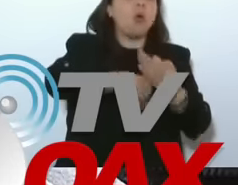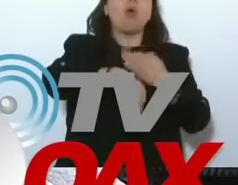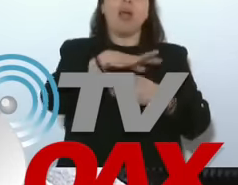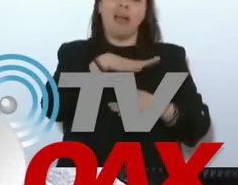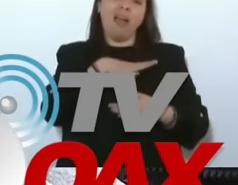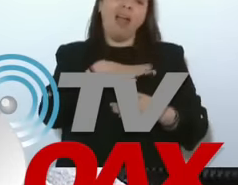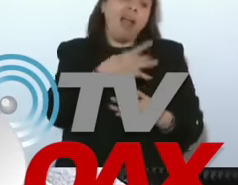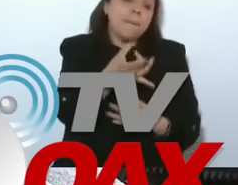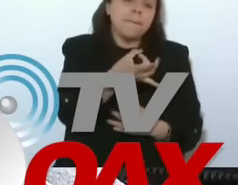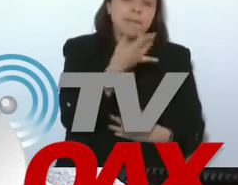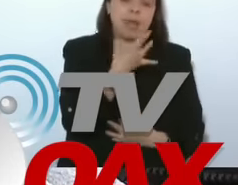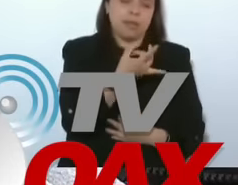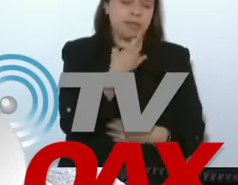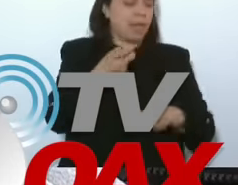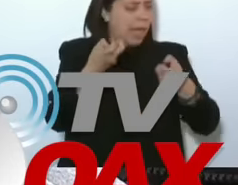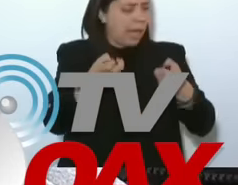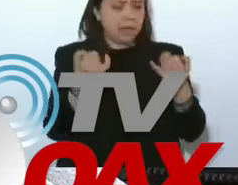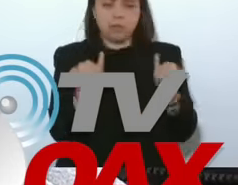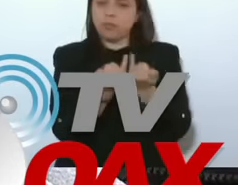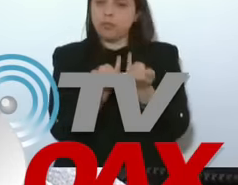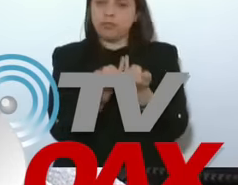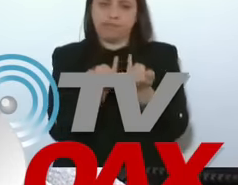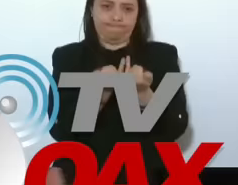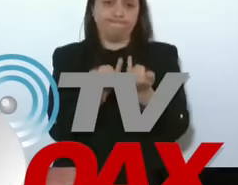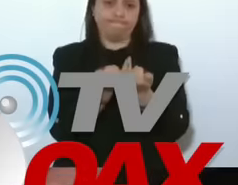las medicinas que requieren